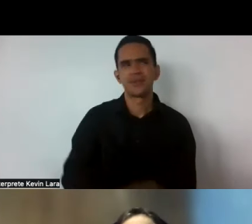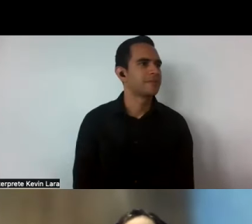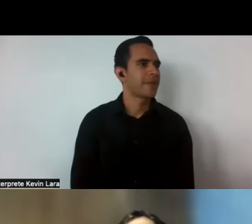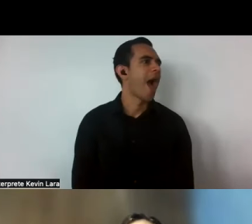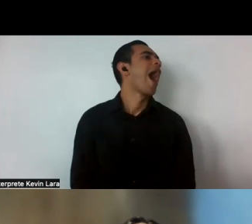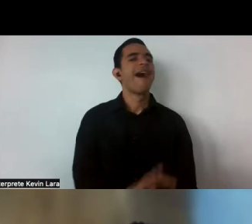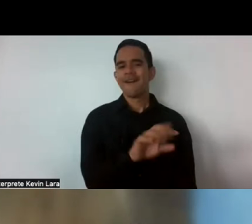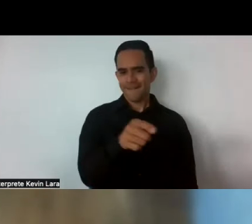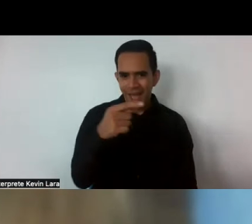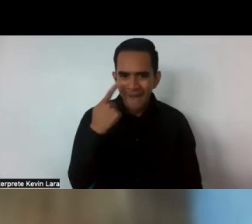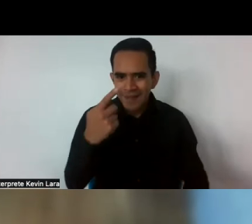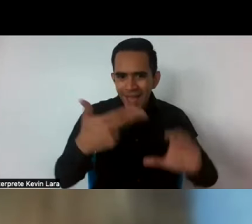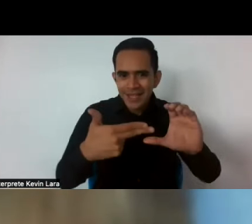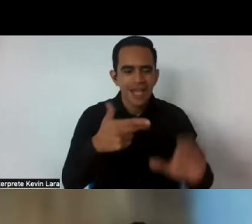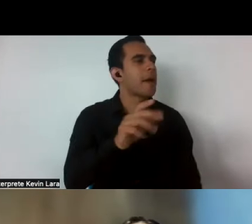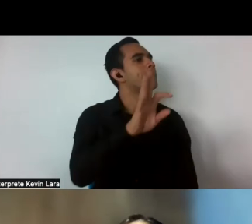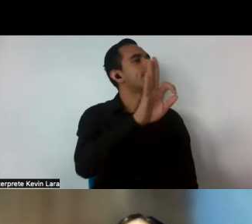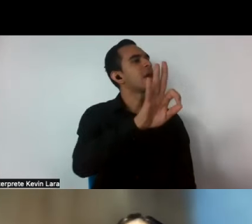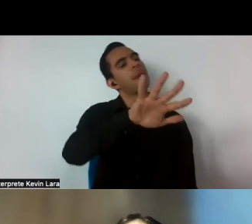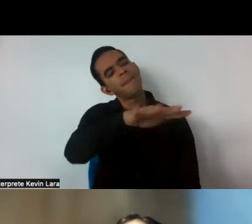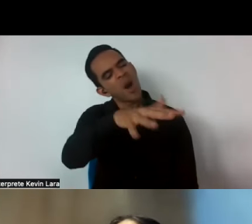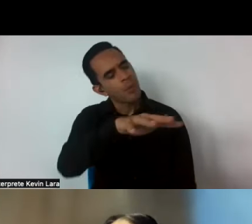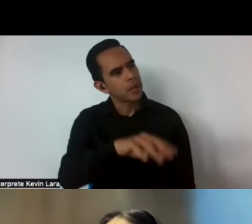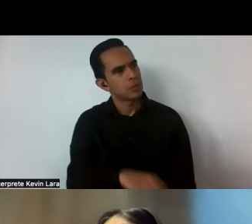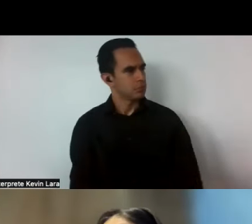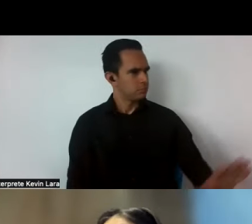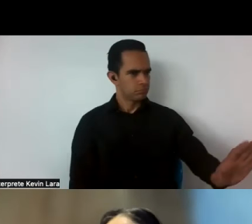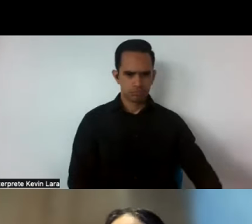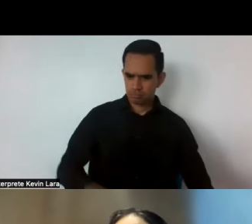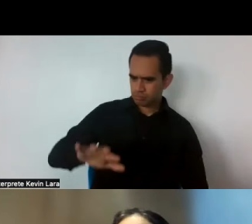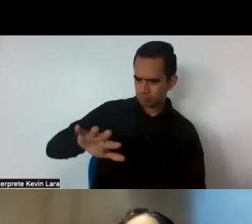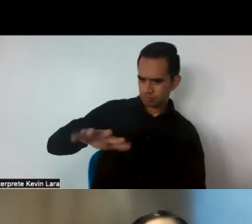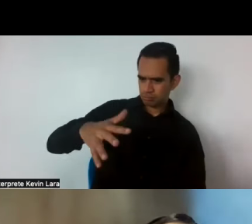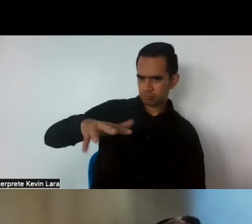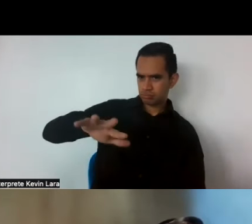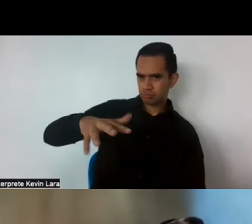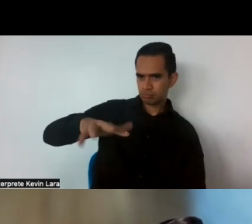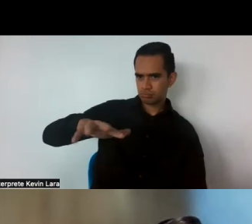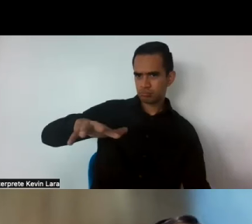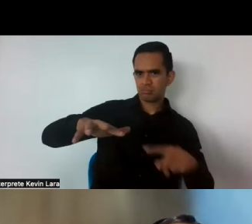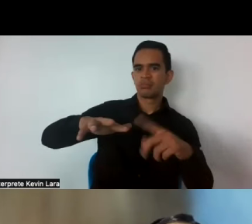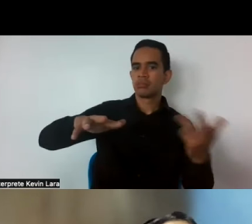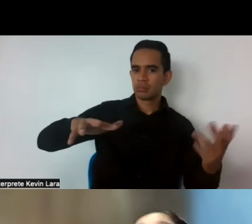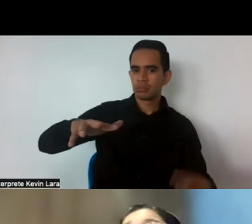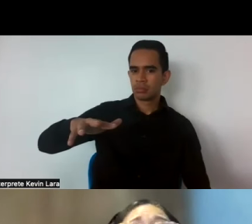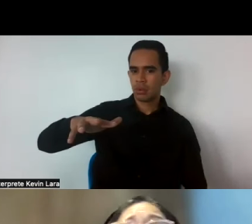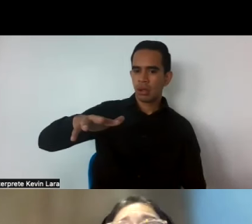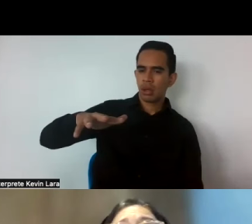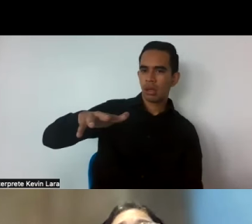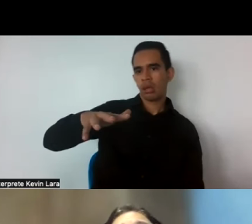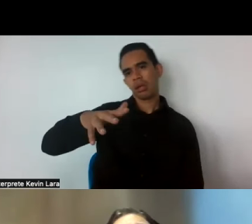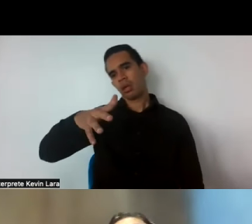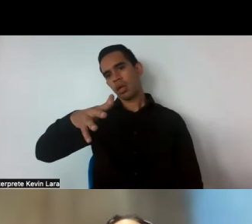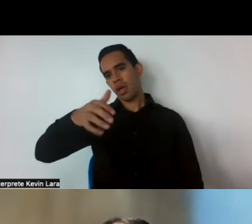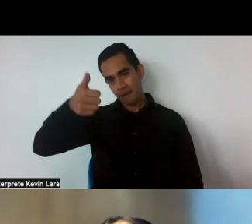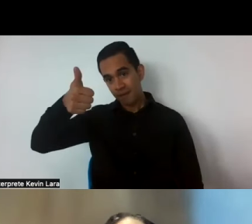Iris. Y ese más o menos es ¿qué? ¿Más bien? ¿Menos bien? Pero la típica